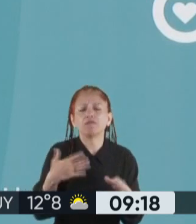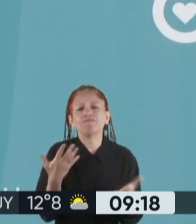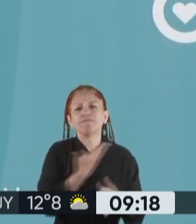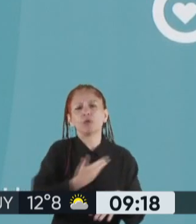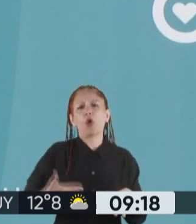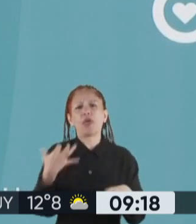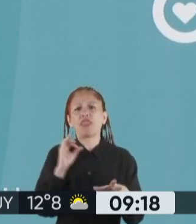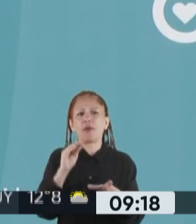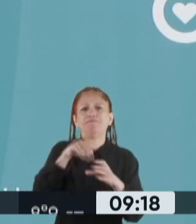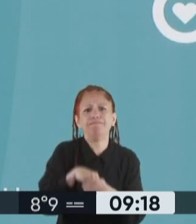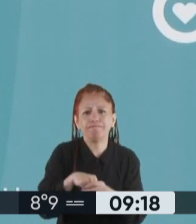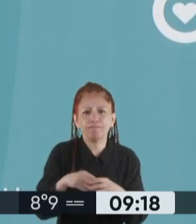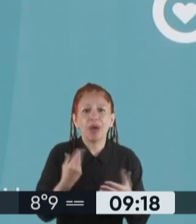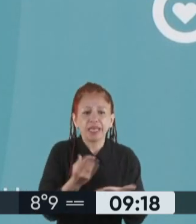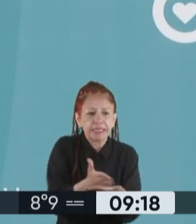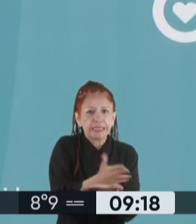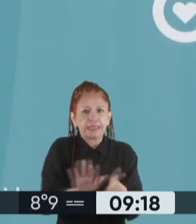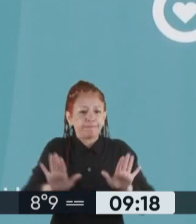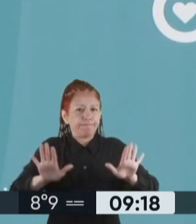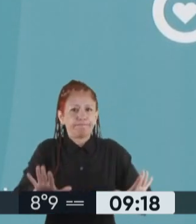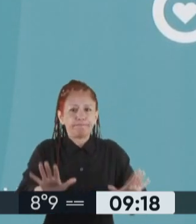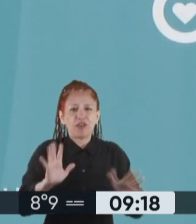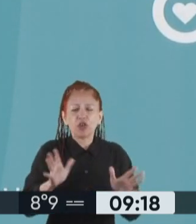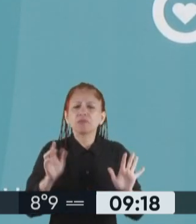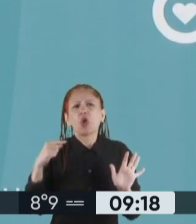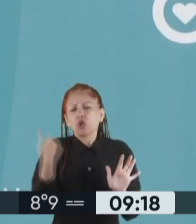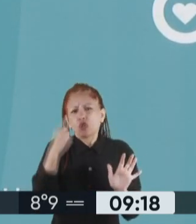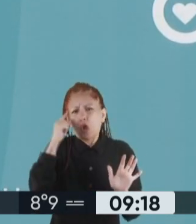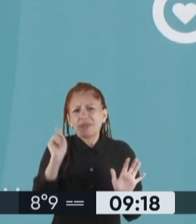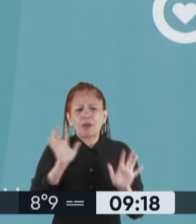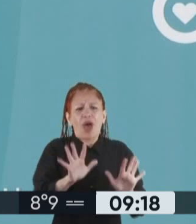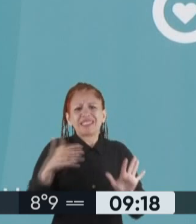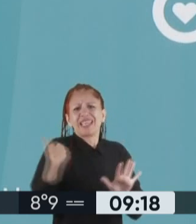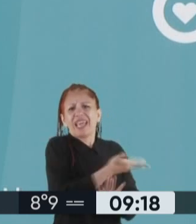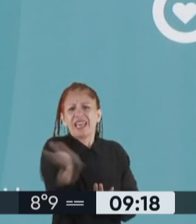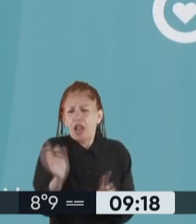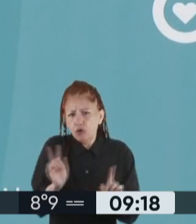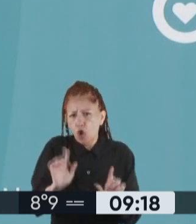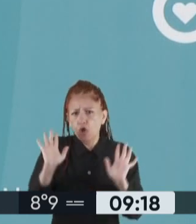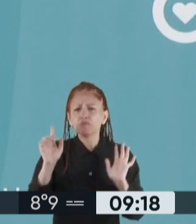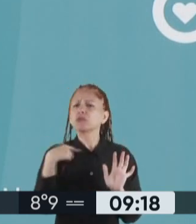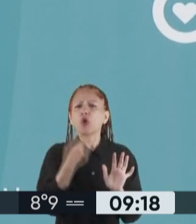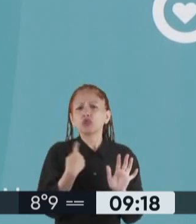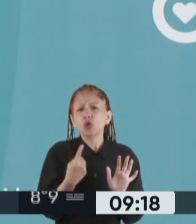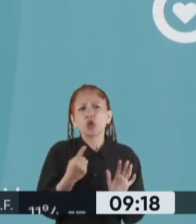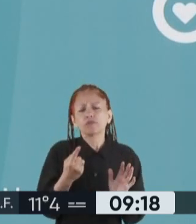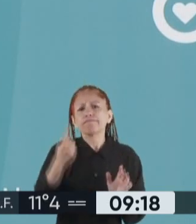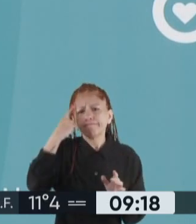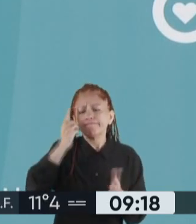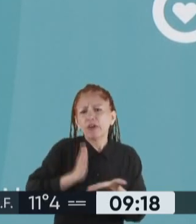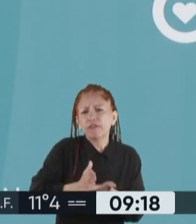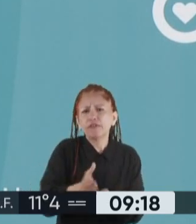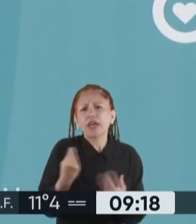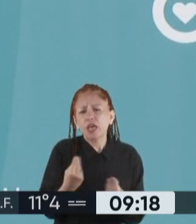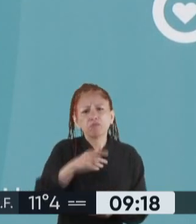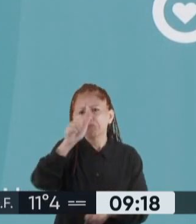situación de violencia. No creemos que esto sea un tema generalizado, ni mucho menos, y vamos a seguir sosteniendo que el derecho a